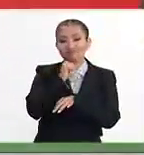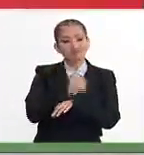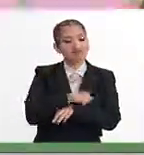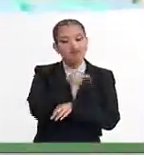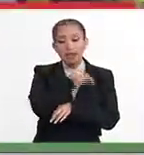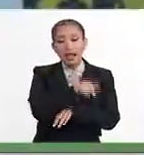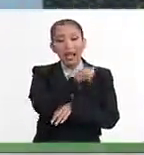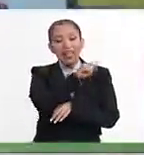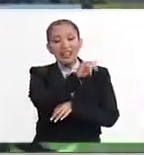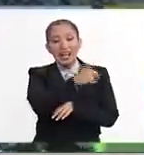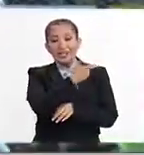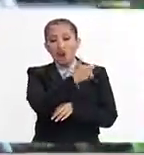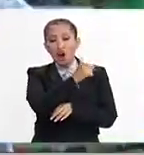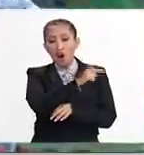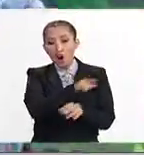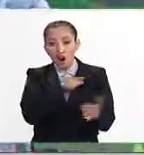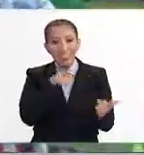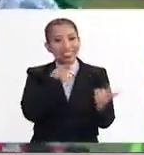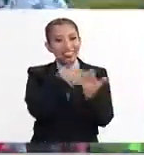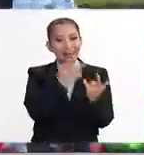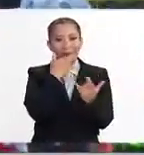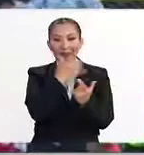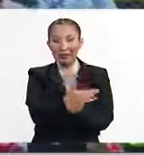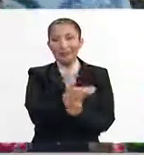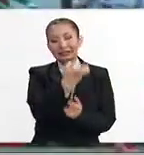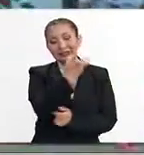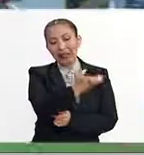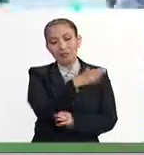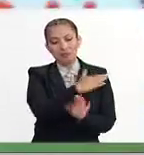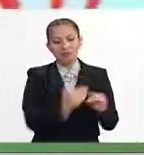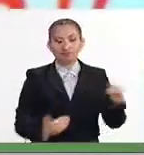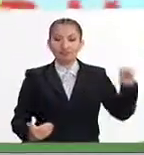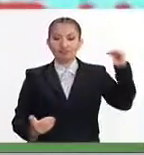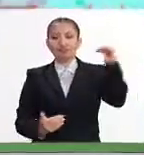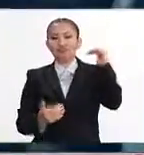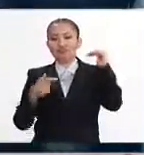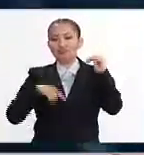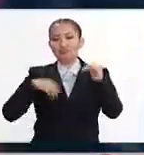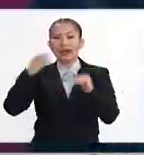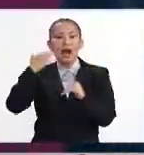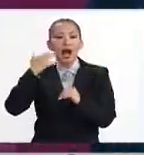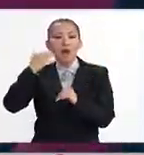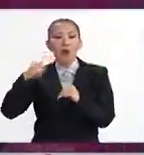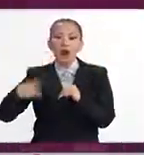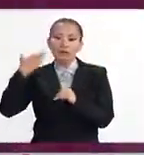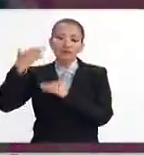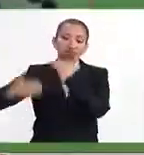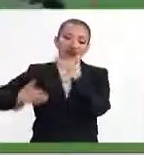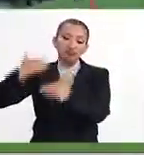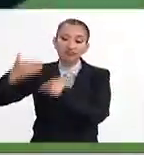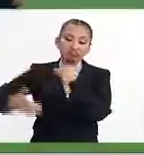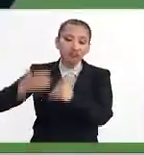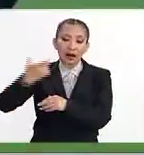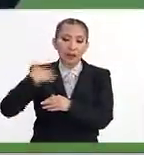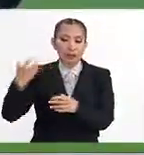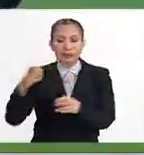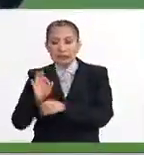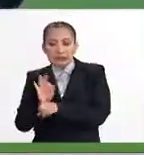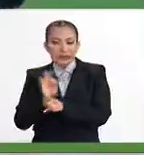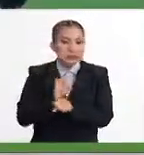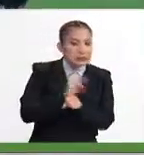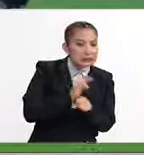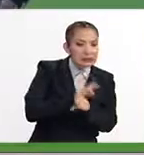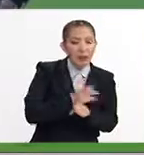así. Atlas con este gol del Gobit espectacular, bueno, pues con esto fue muy superior el equipo de Jaguares el resto del partido, simplemente defendiendo el